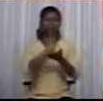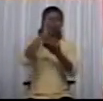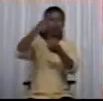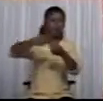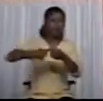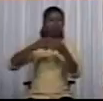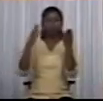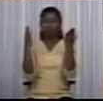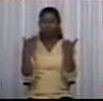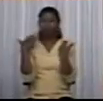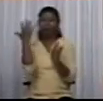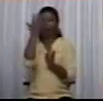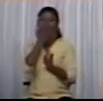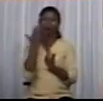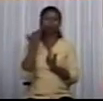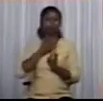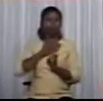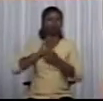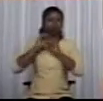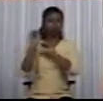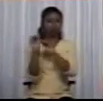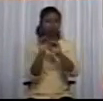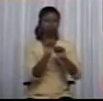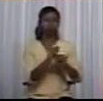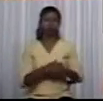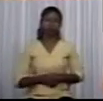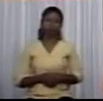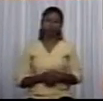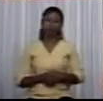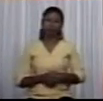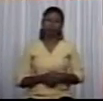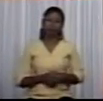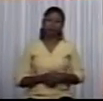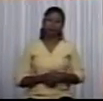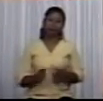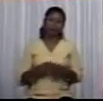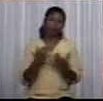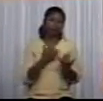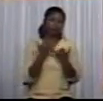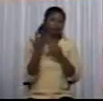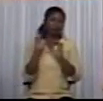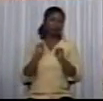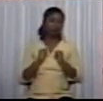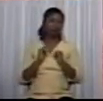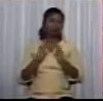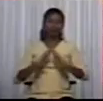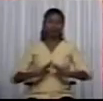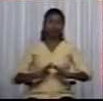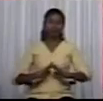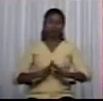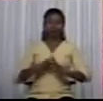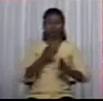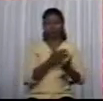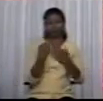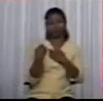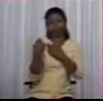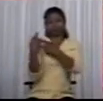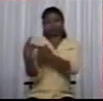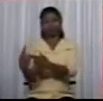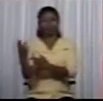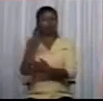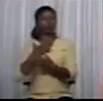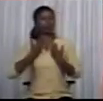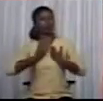Guayaquil, para Esmeralda. He dado clases de marimba. Entonces ahora, pues... Que se queden ellos con el legado porque ya estoy un